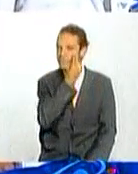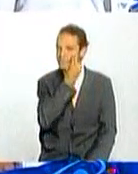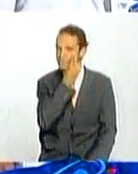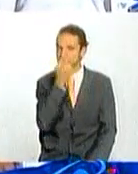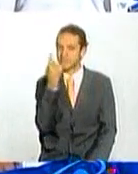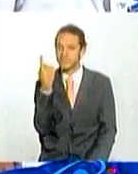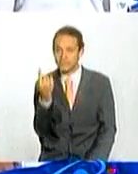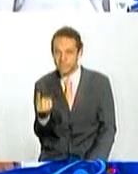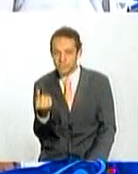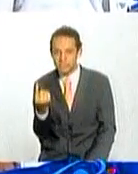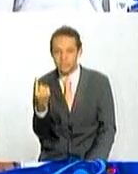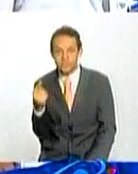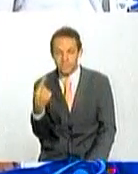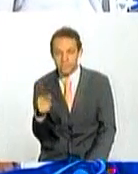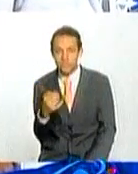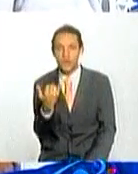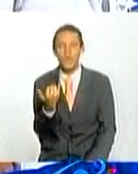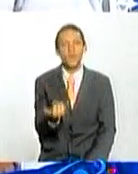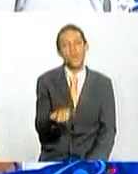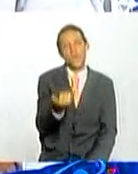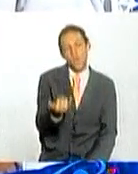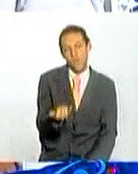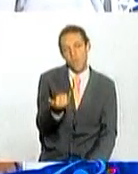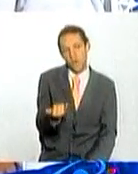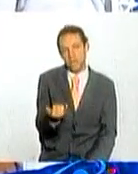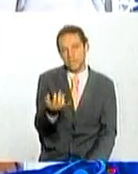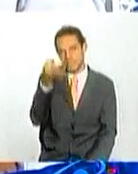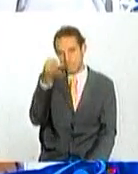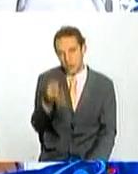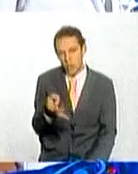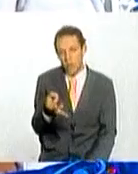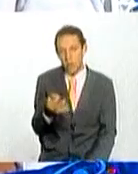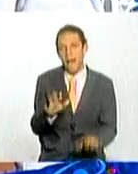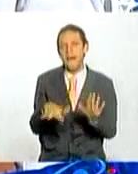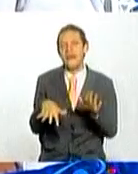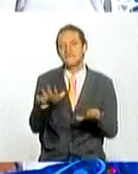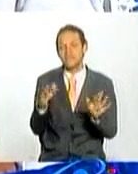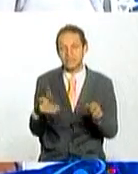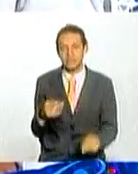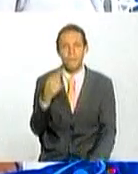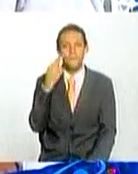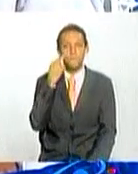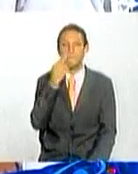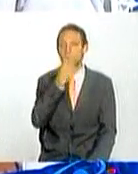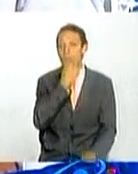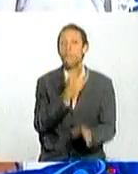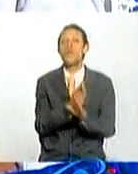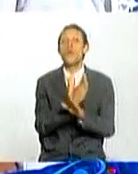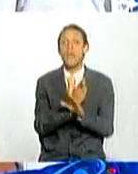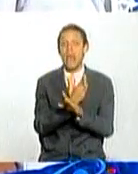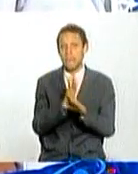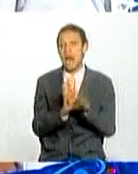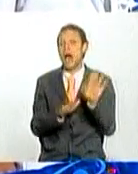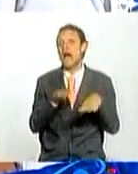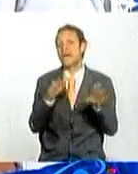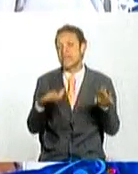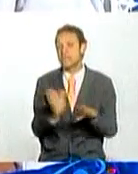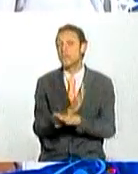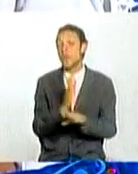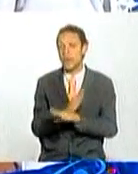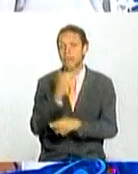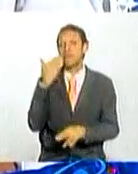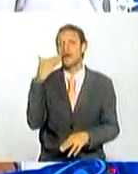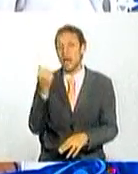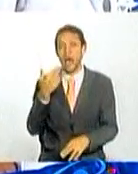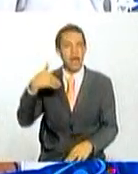Hoy en día pues ya precozmente se encuentran patologías en las glándulas mamarias. Anteriormente tal vez no eran